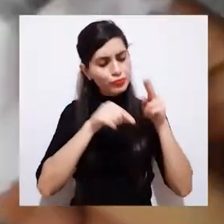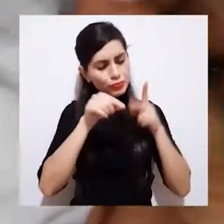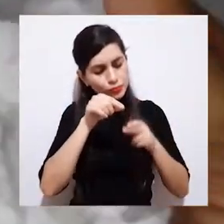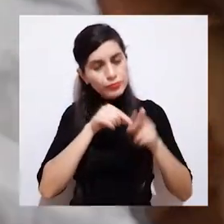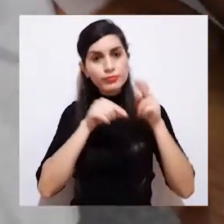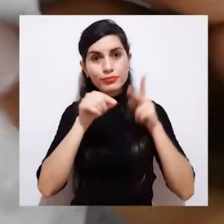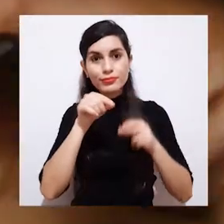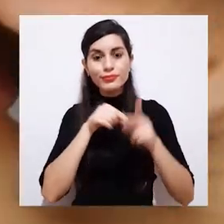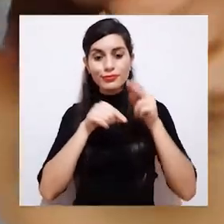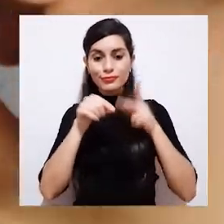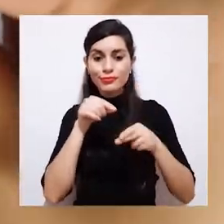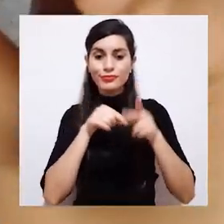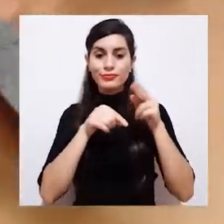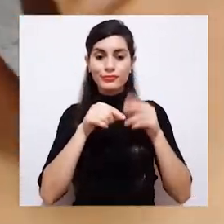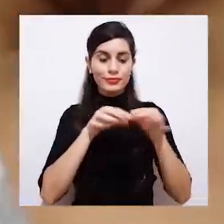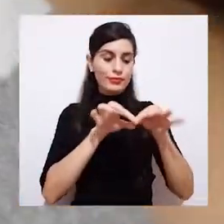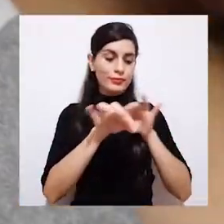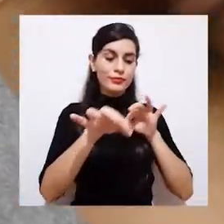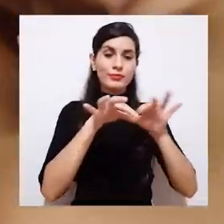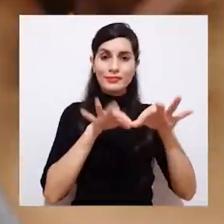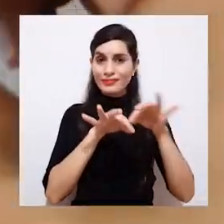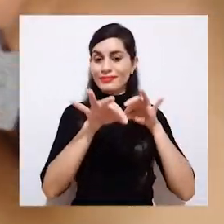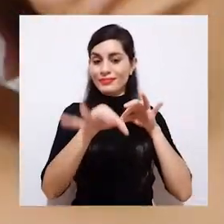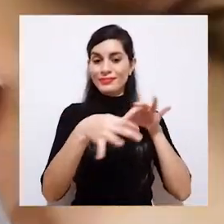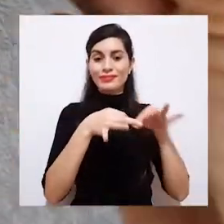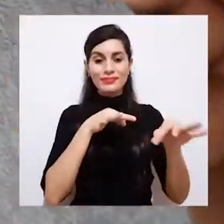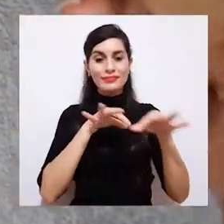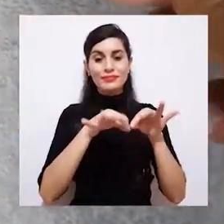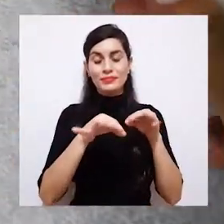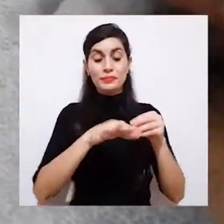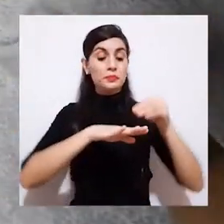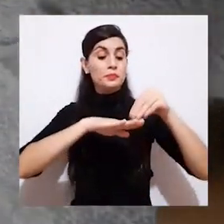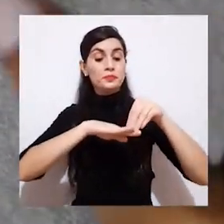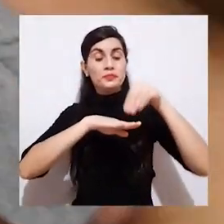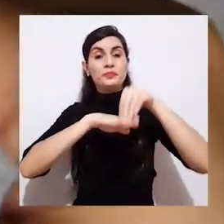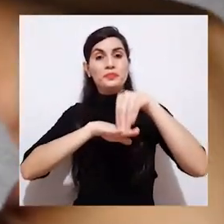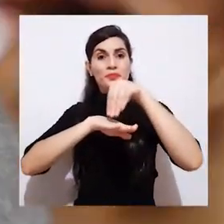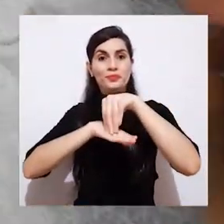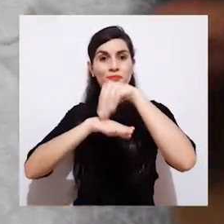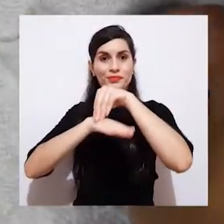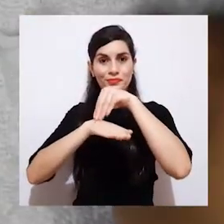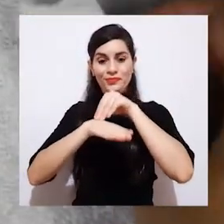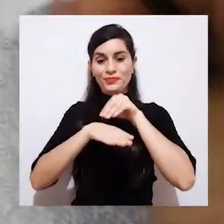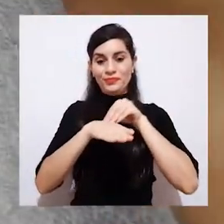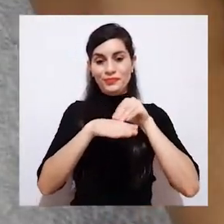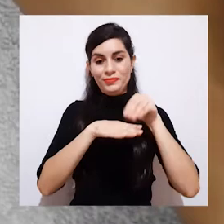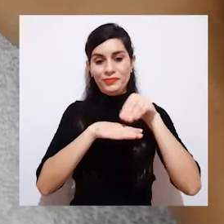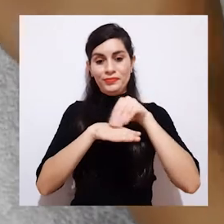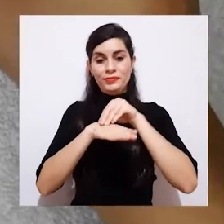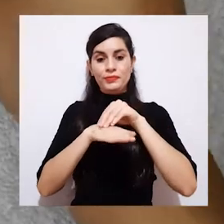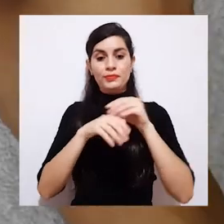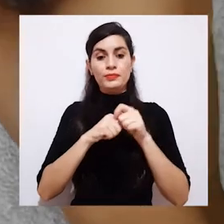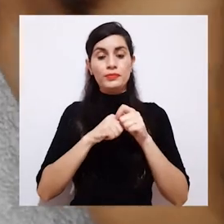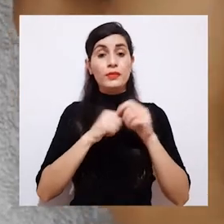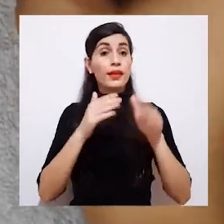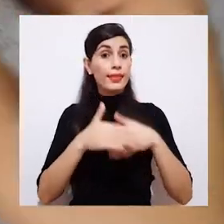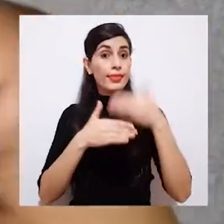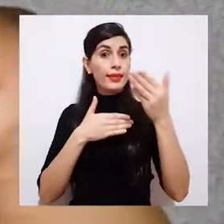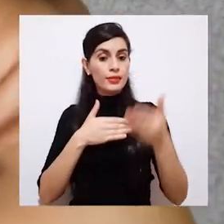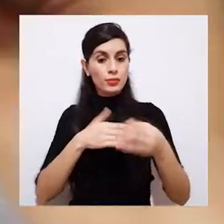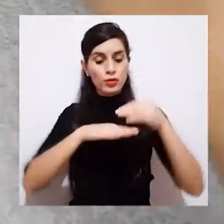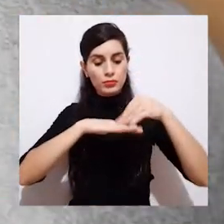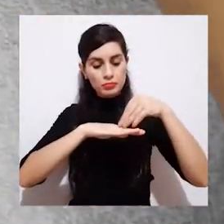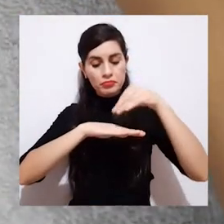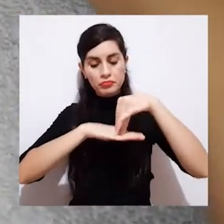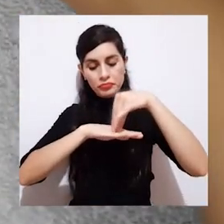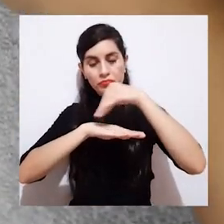pequeños pedazos para que así se nos haga un poco más fácil una vez que lo vayamos a pegar ya en la piel. Luego vamos a ir